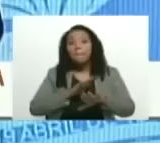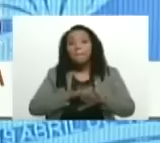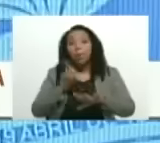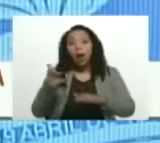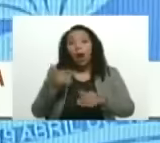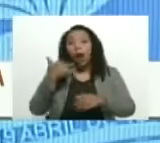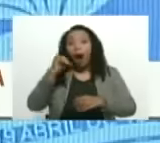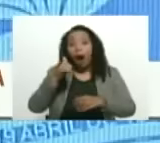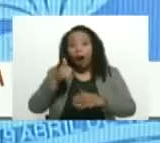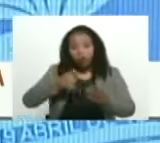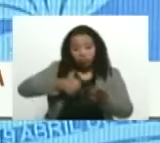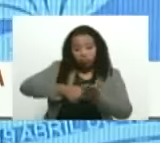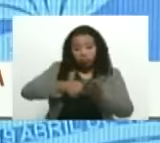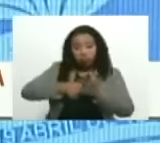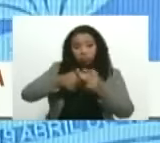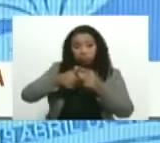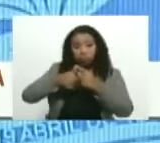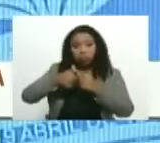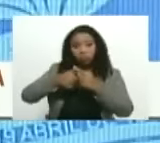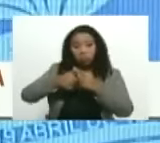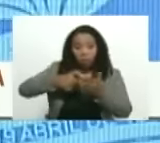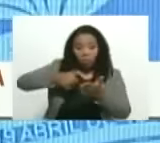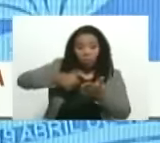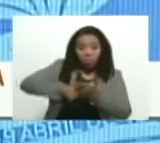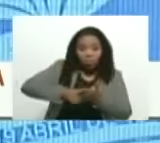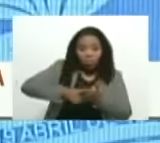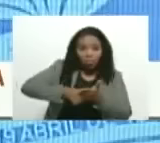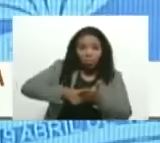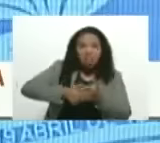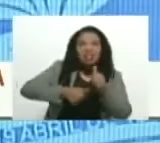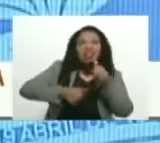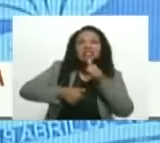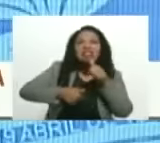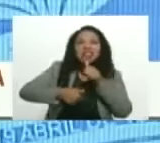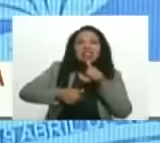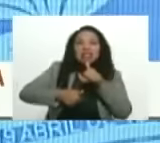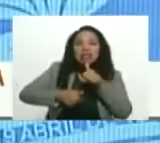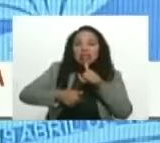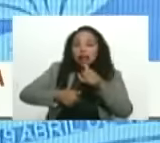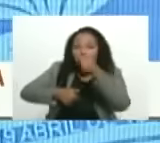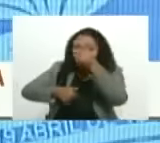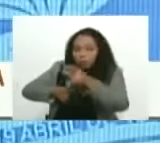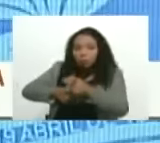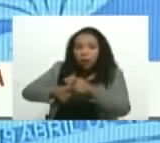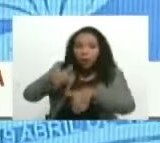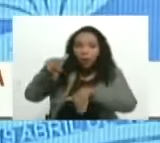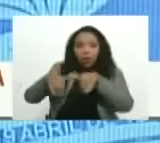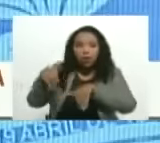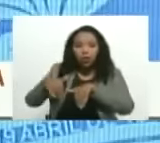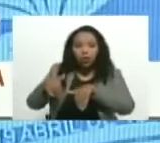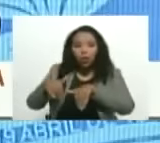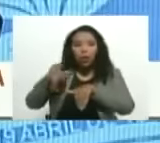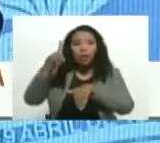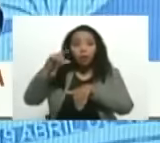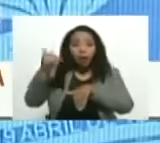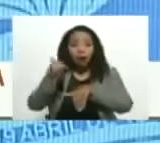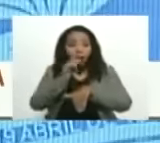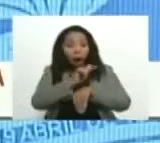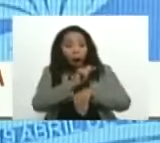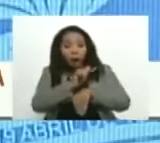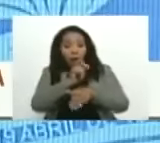huella que determina quién es realmente el elector que va a sufragar, y también está la tinta